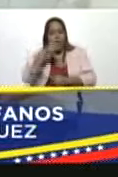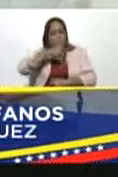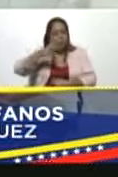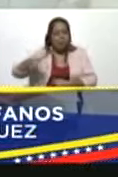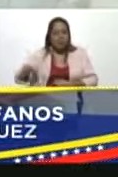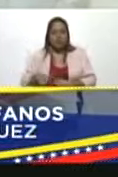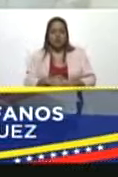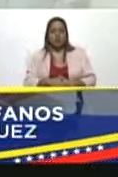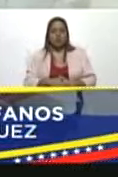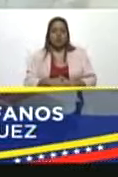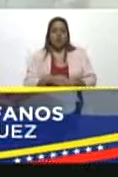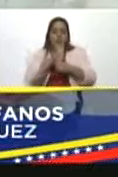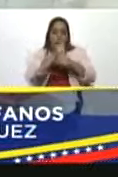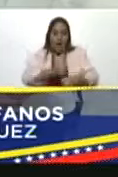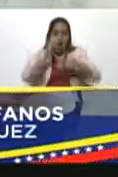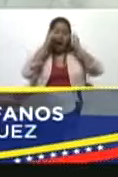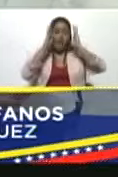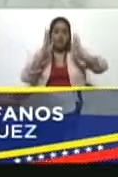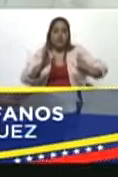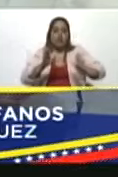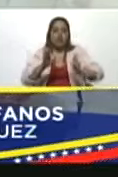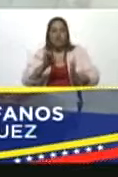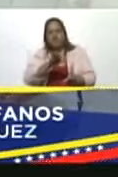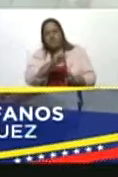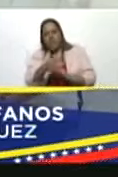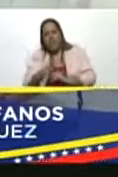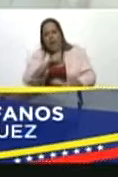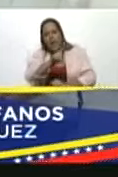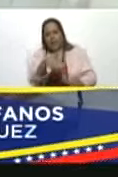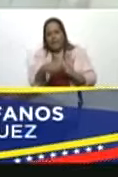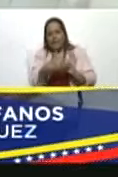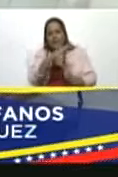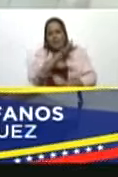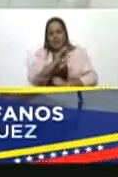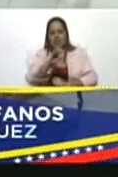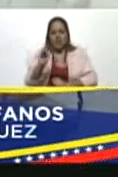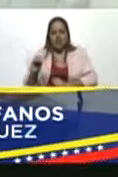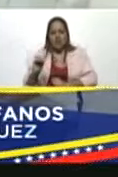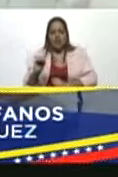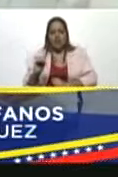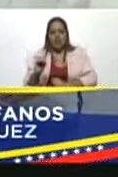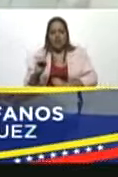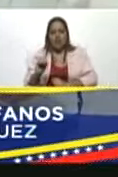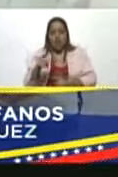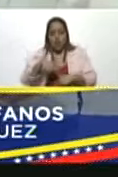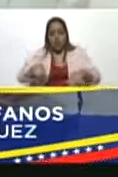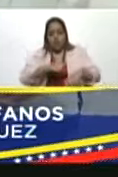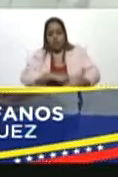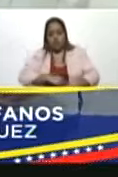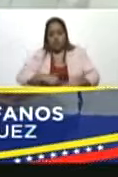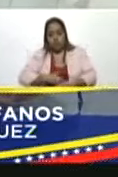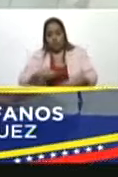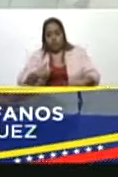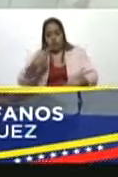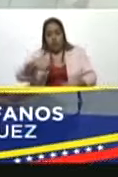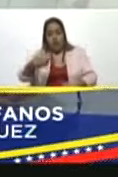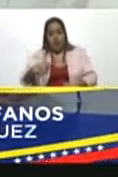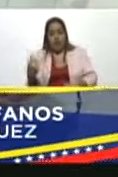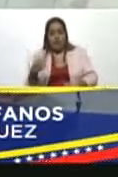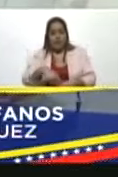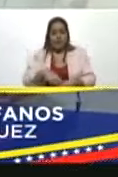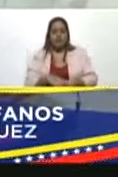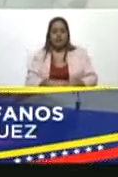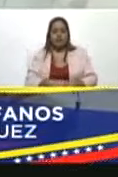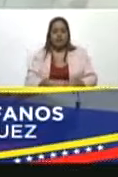población. Esperamos atender acá aproximadamente 1.500 cirugías en el mes, cirugías